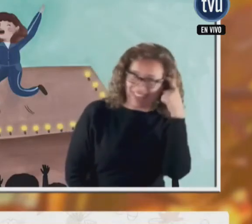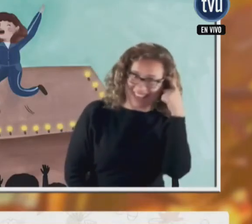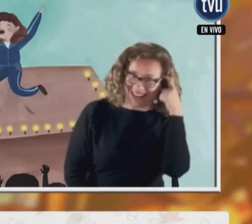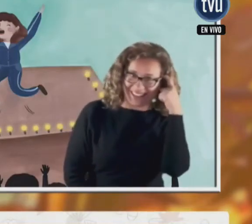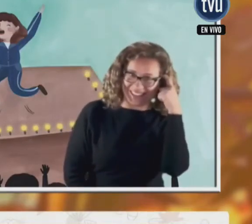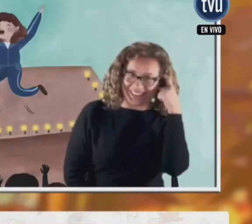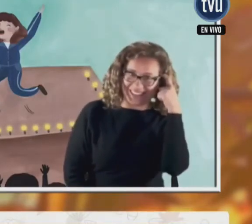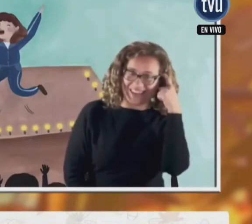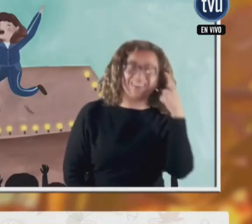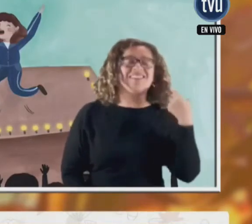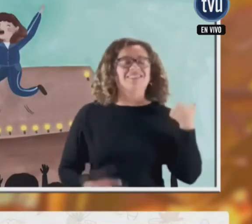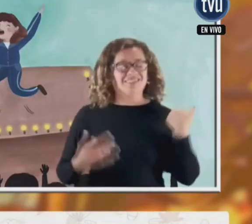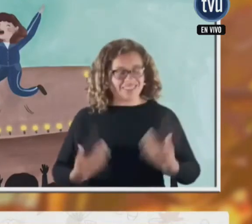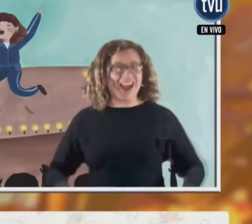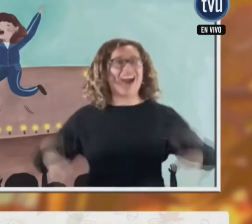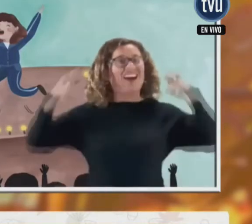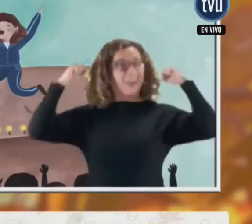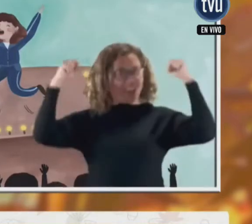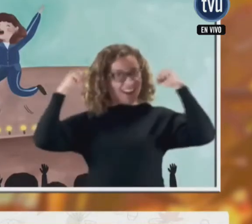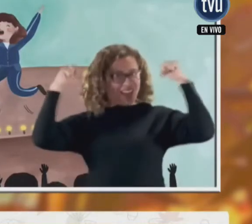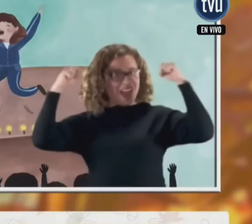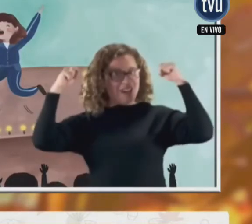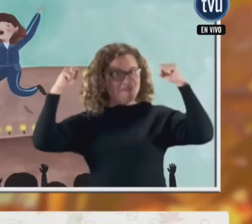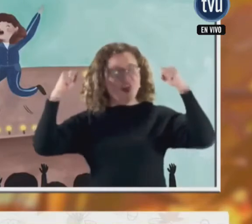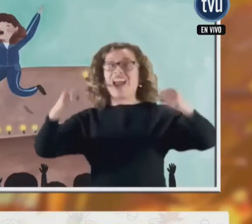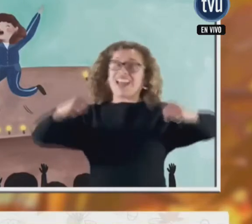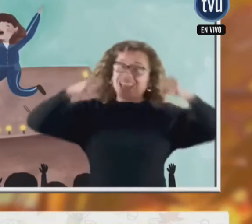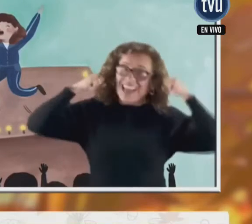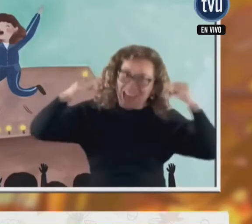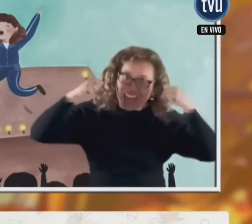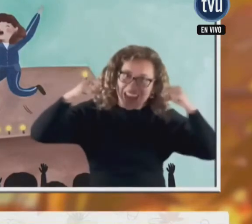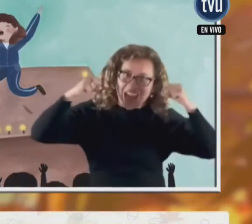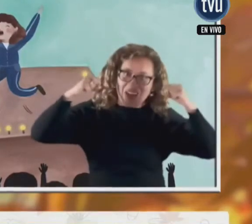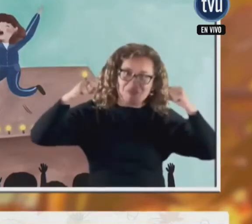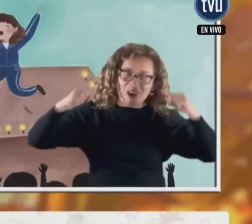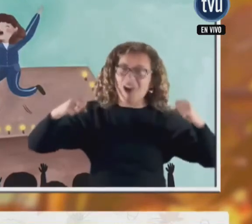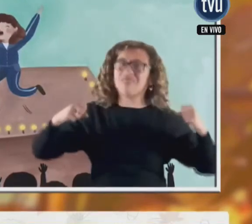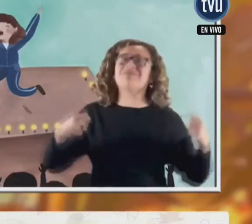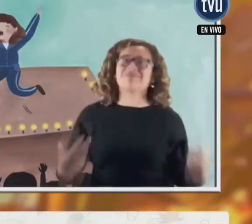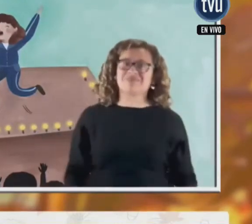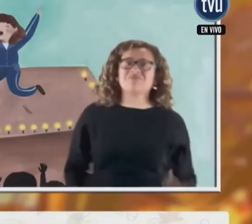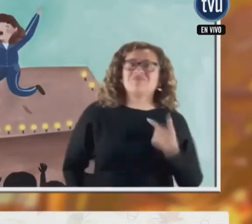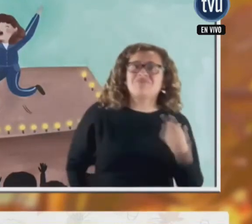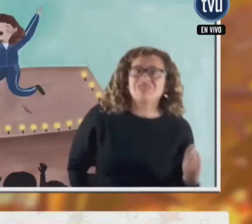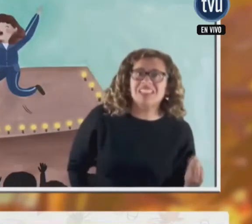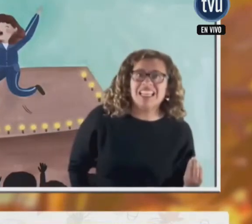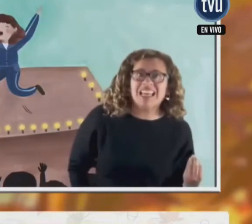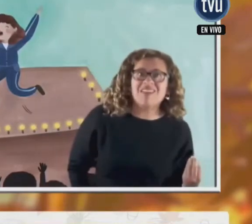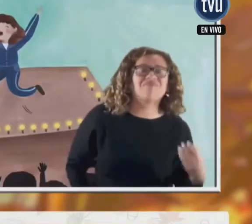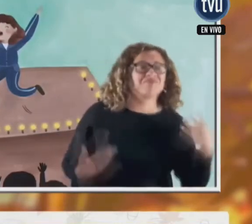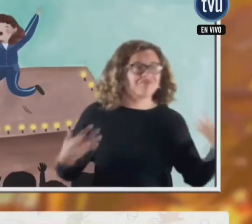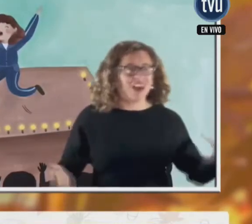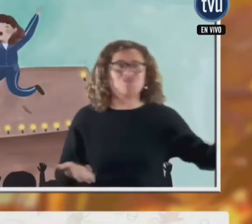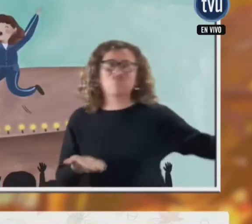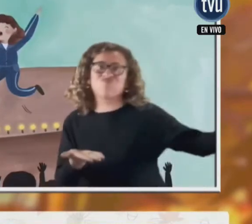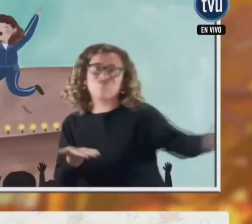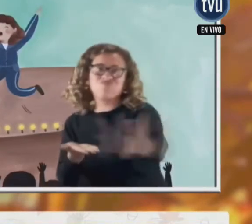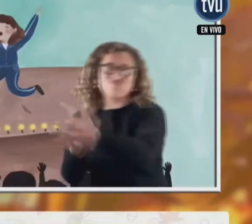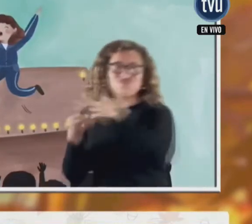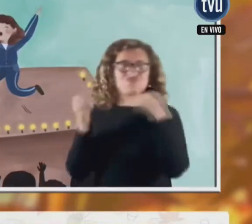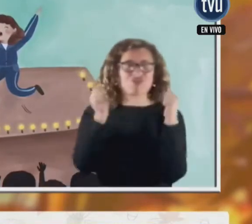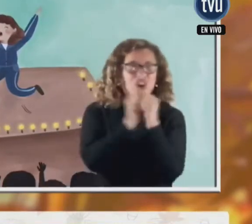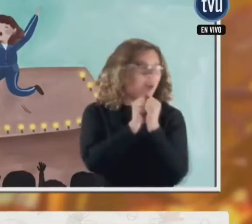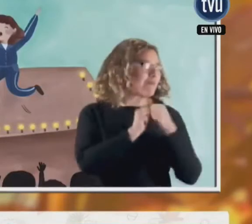Qué bonito se hace poder... De este tipo de maneras tan, tan sensibles y tan positivas, empezar como a